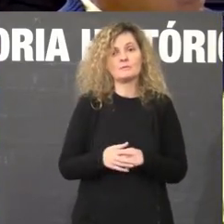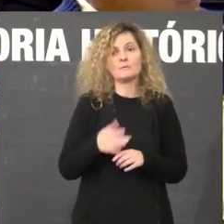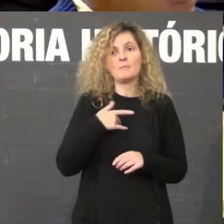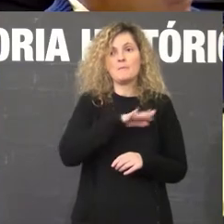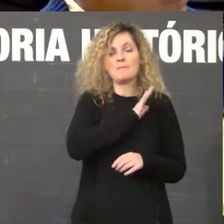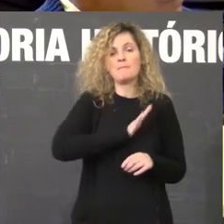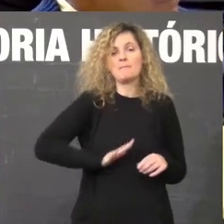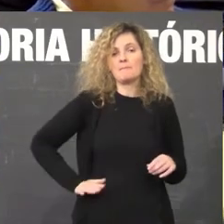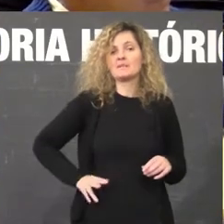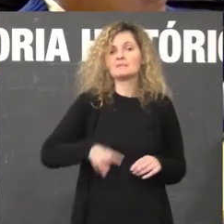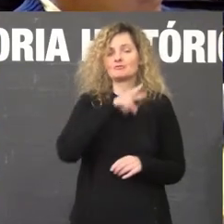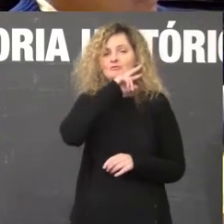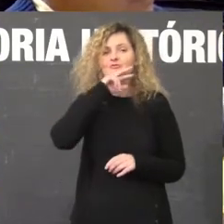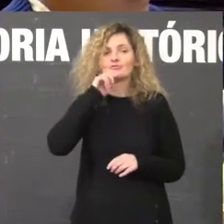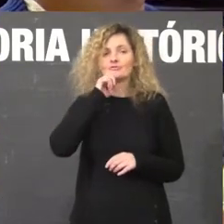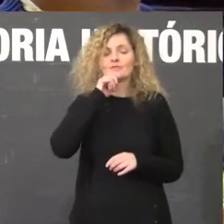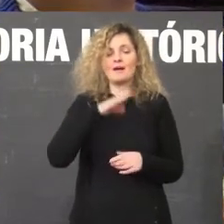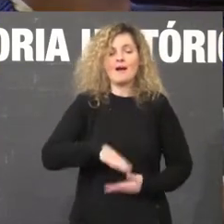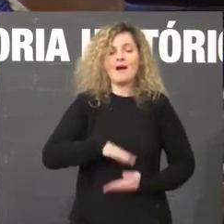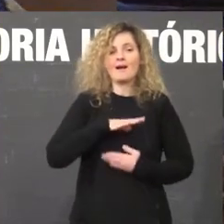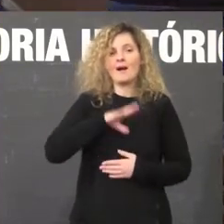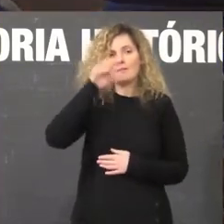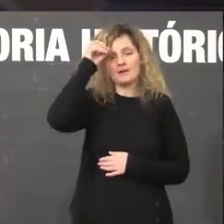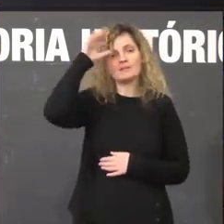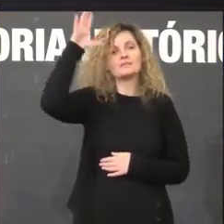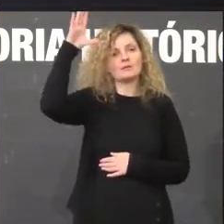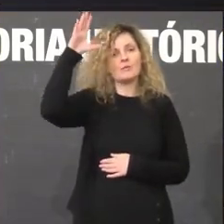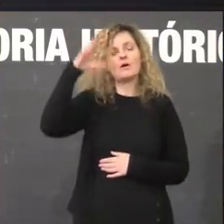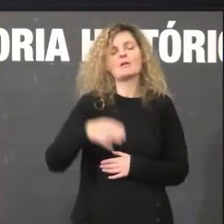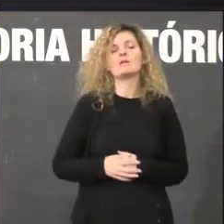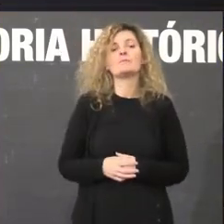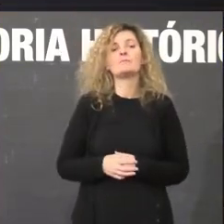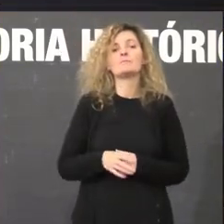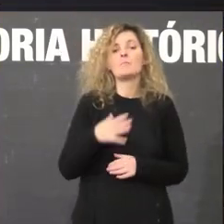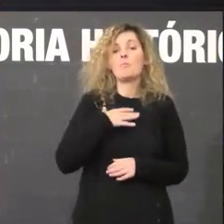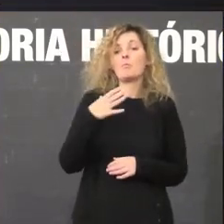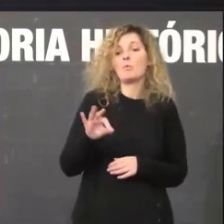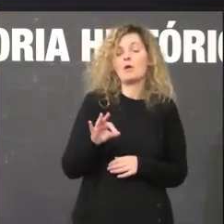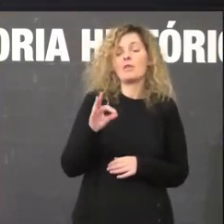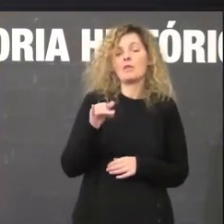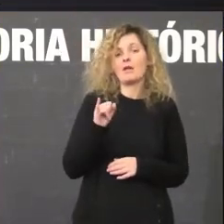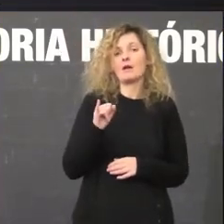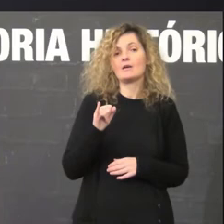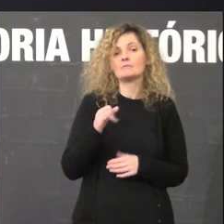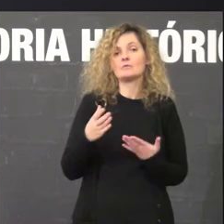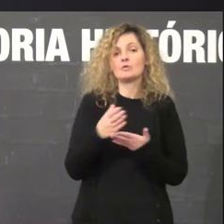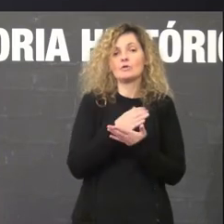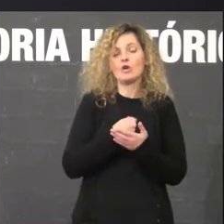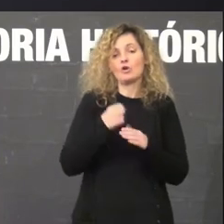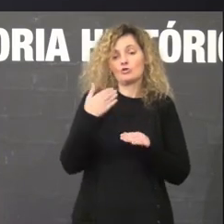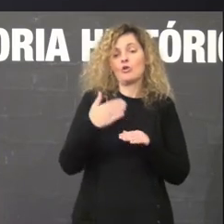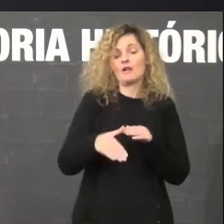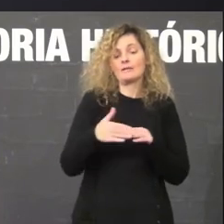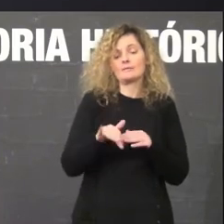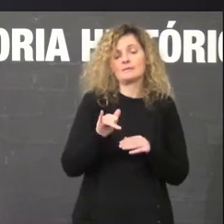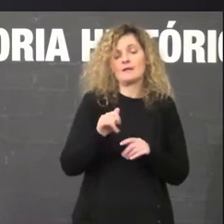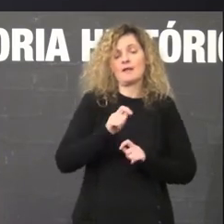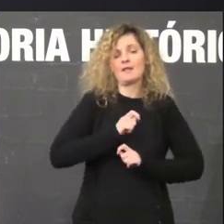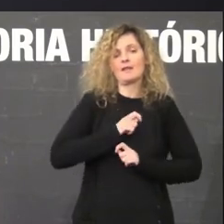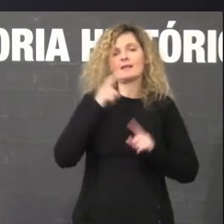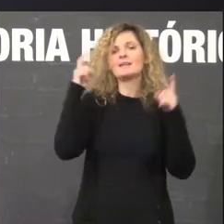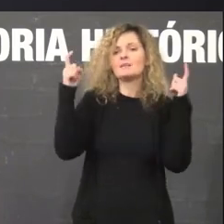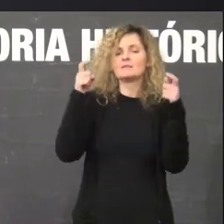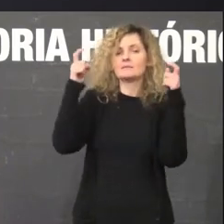mientras conserve la capacidad intelectual que pueda tener con todos los límites, pues